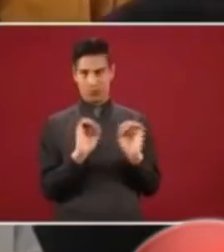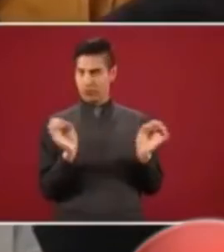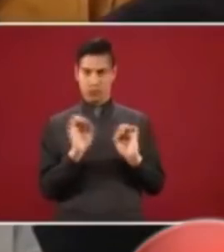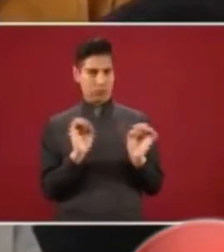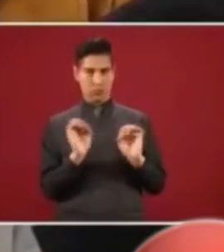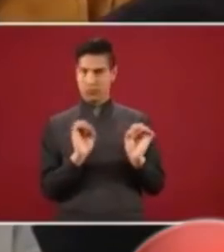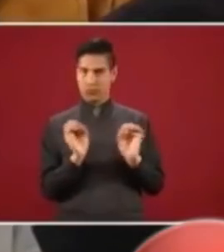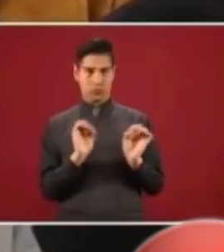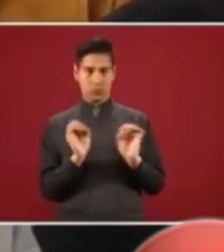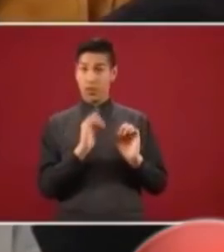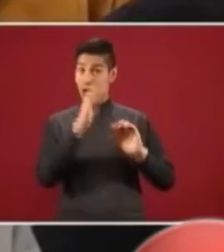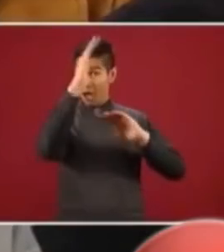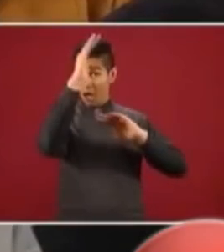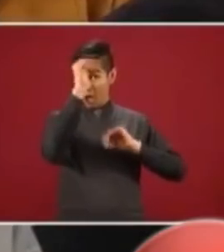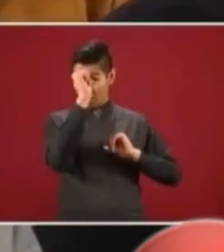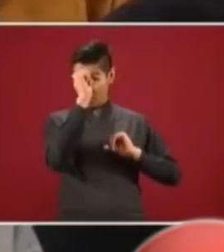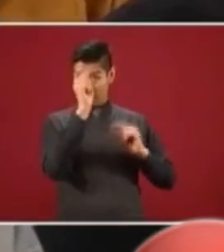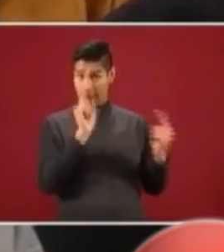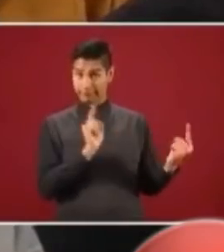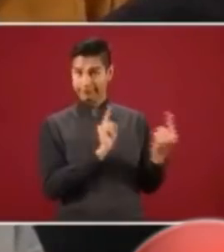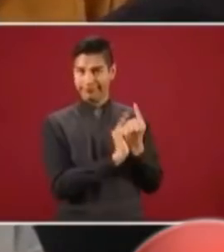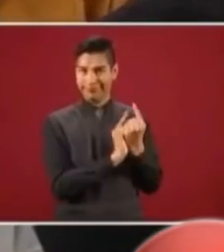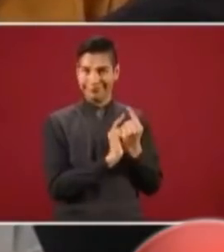no hay acuerdo